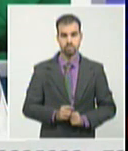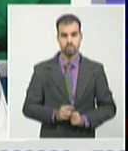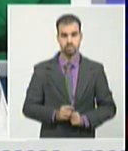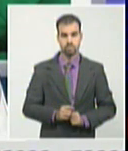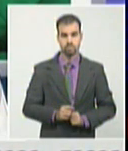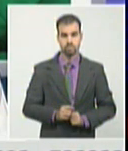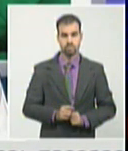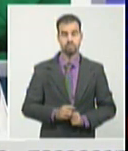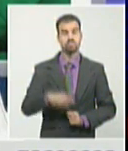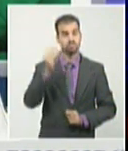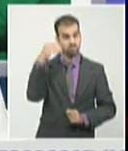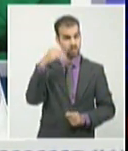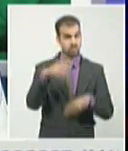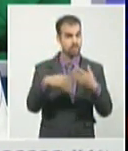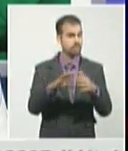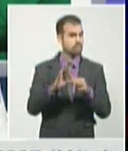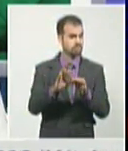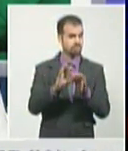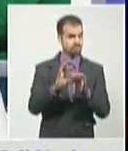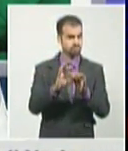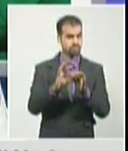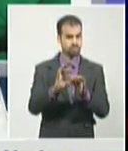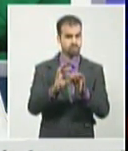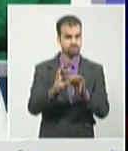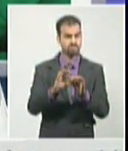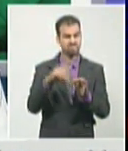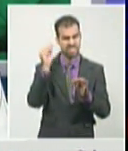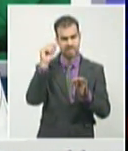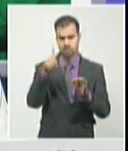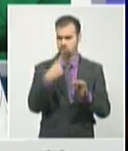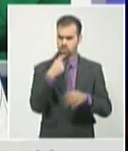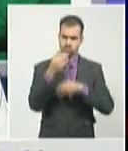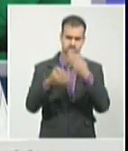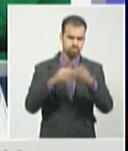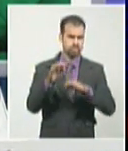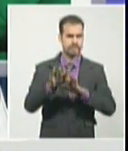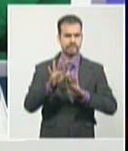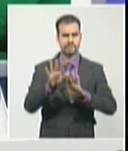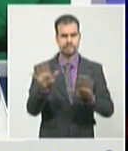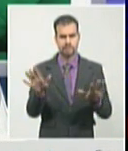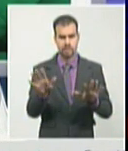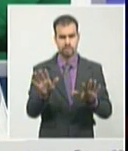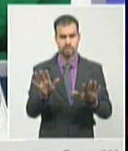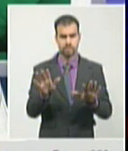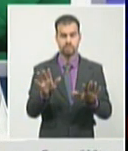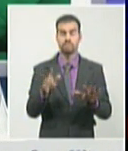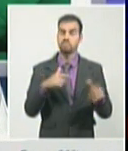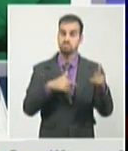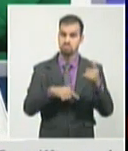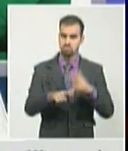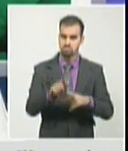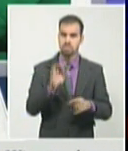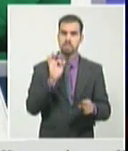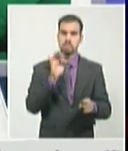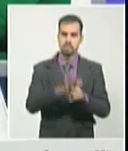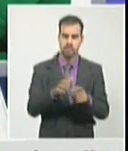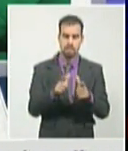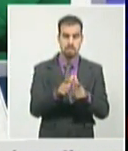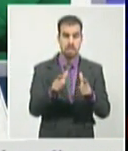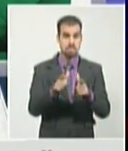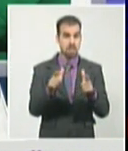desde el punto de vista que como también lo hemos expresado al incrementarse el número del caso